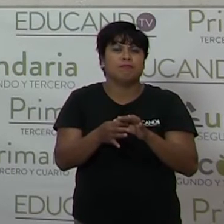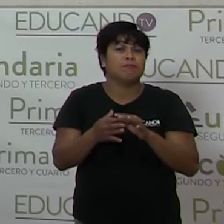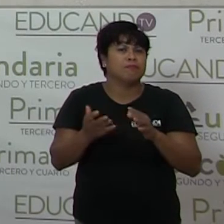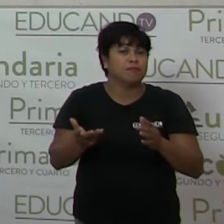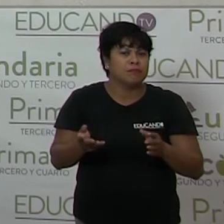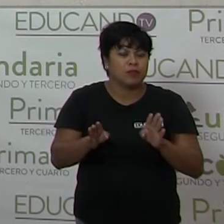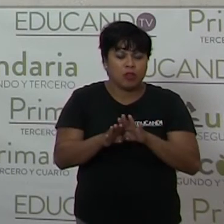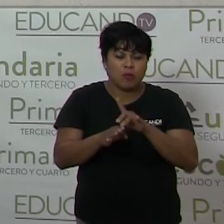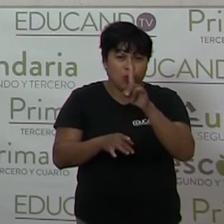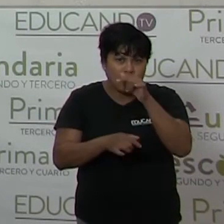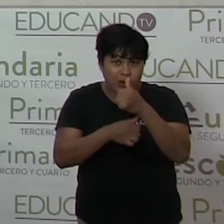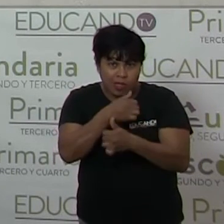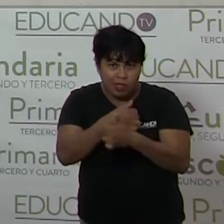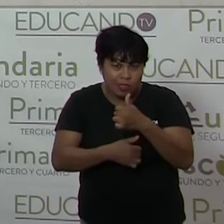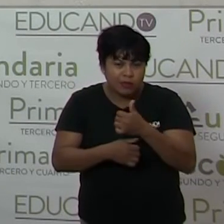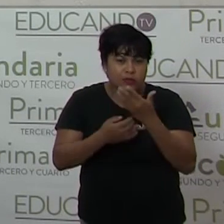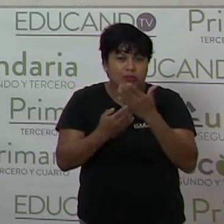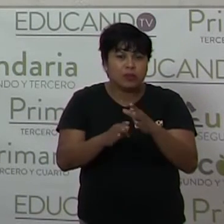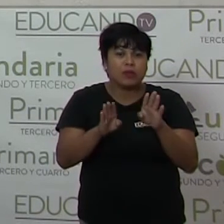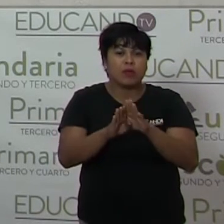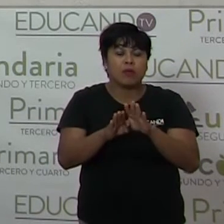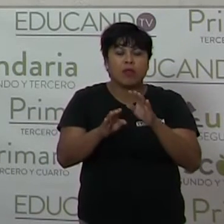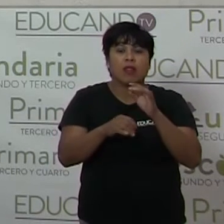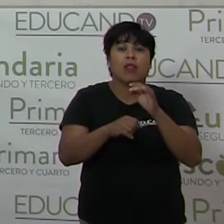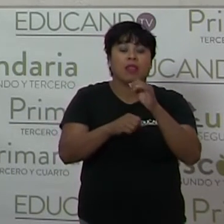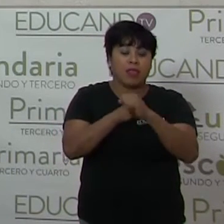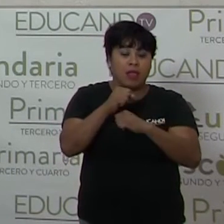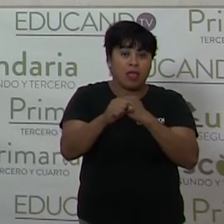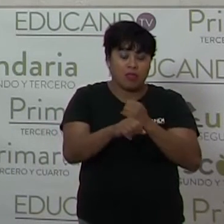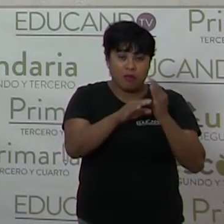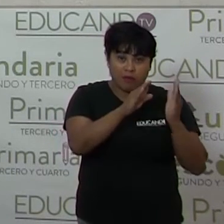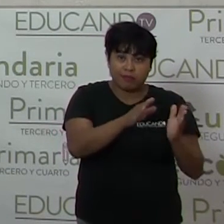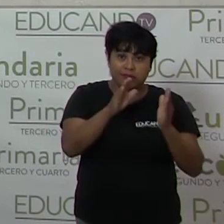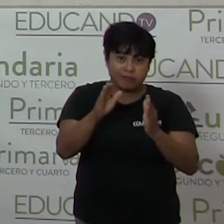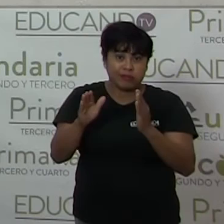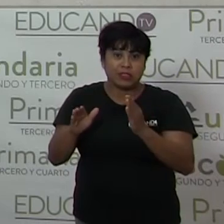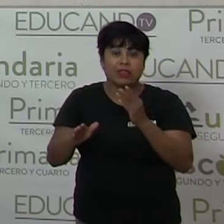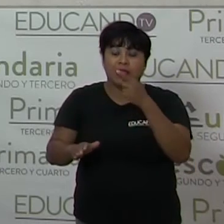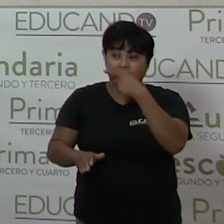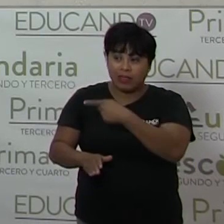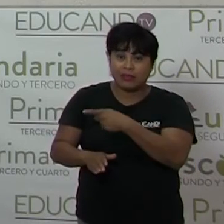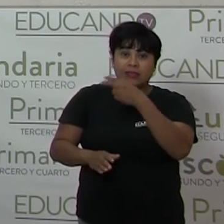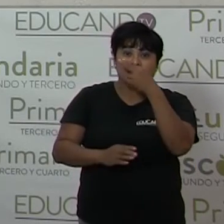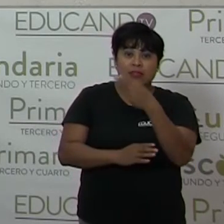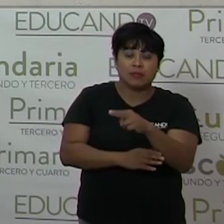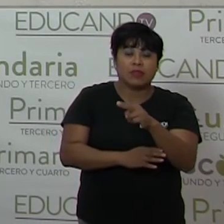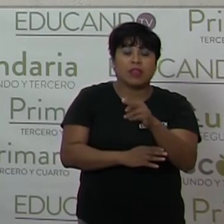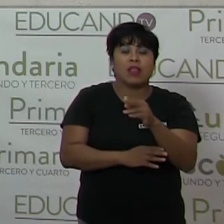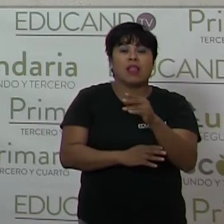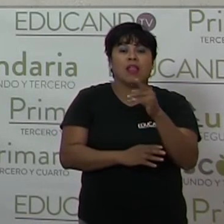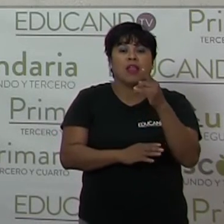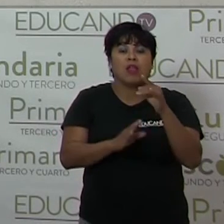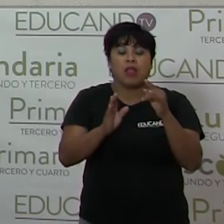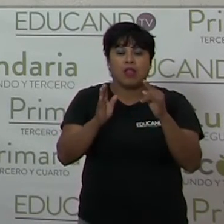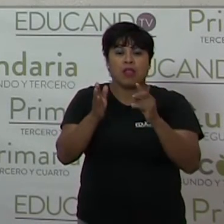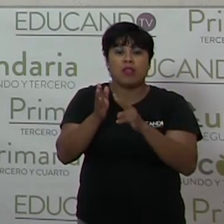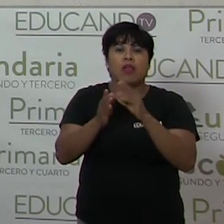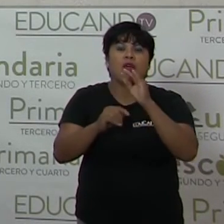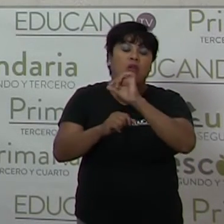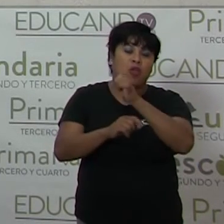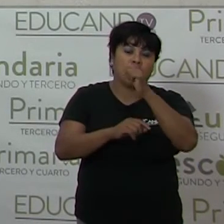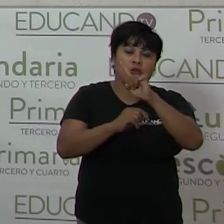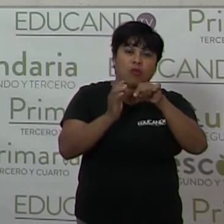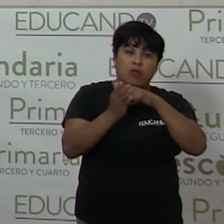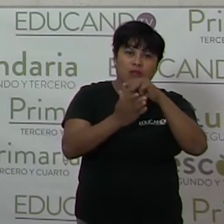dado un reto sobre los las estaciones del año y justamente mira se llama antípodas al otro lado del